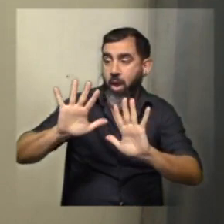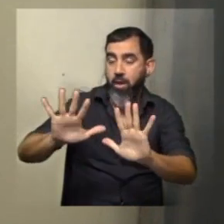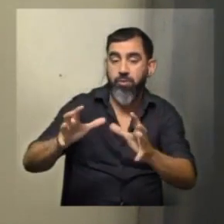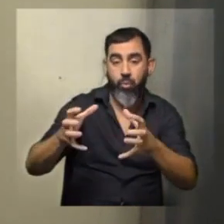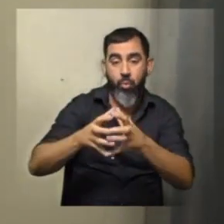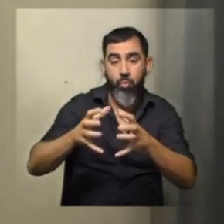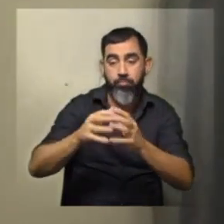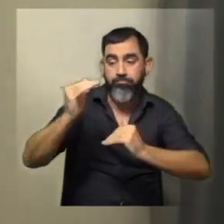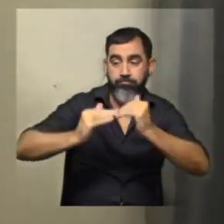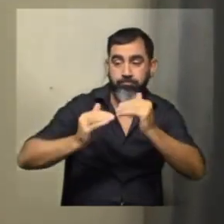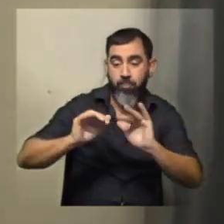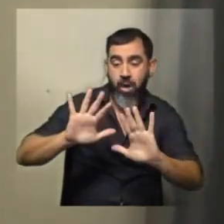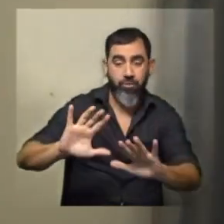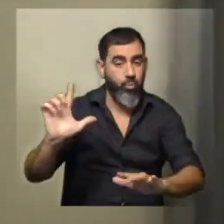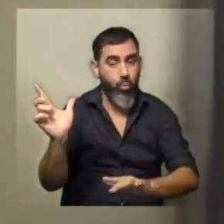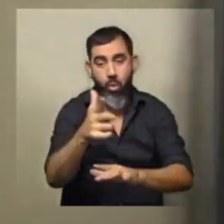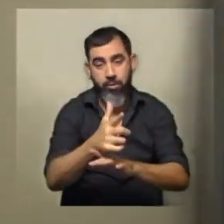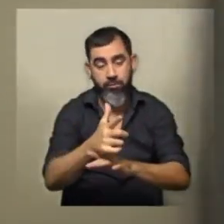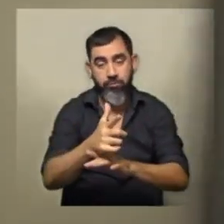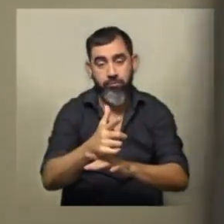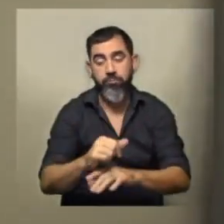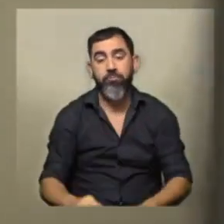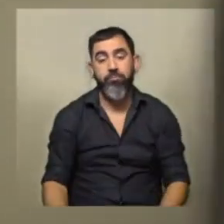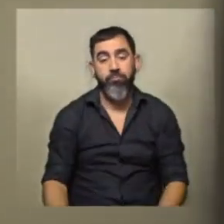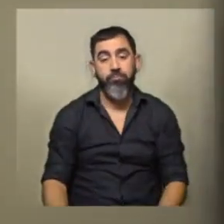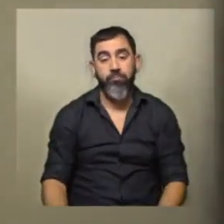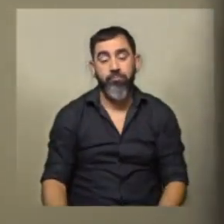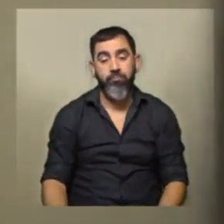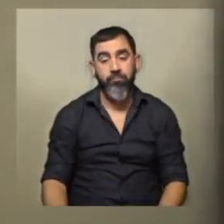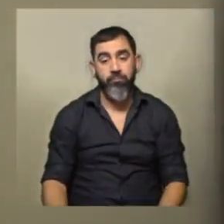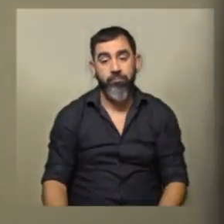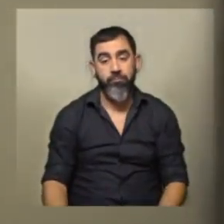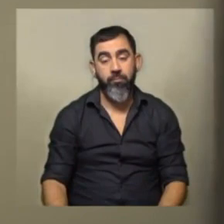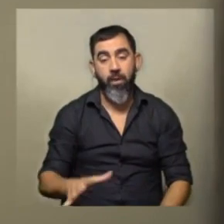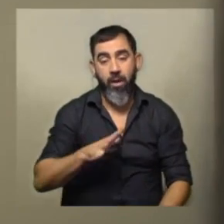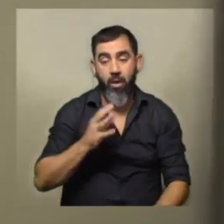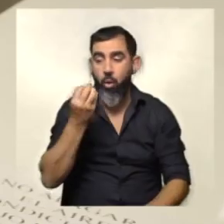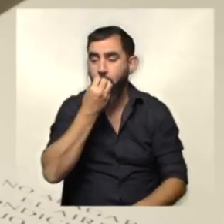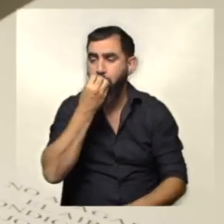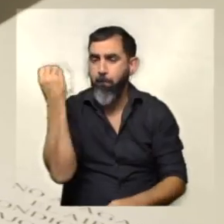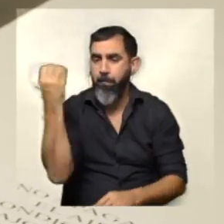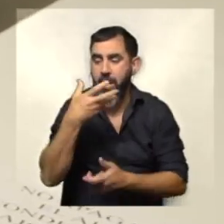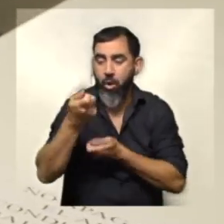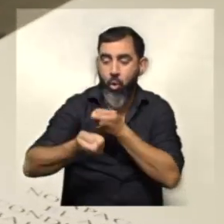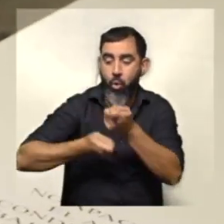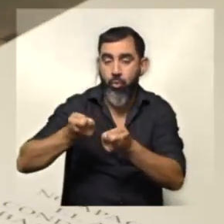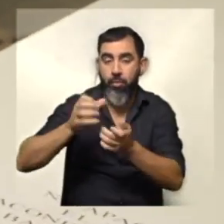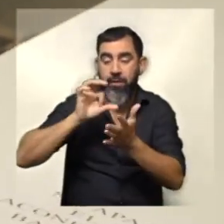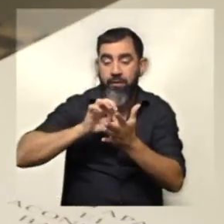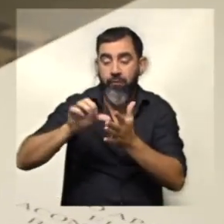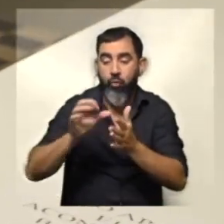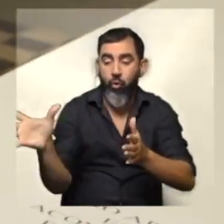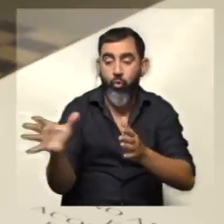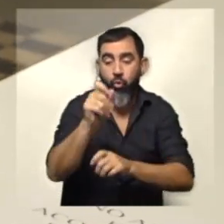digamos otra infraestructura de equipos como esta, no existe. Estamos hablando de poner todo lo mejor que tenemos al servicio de